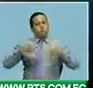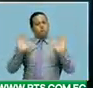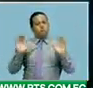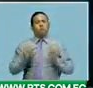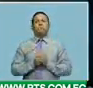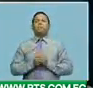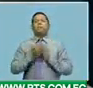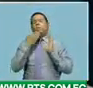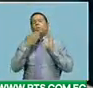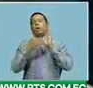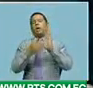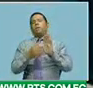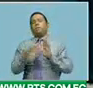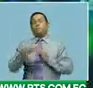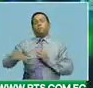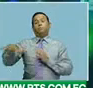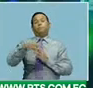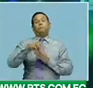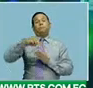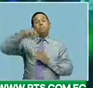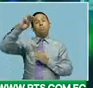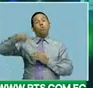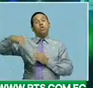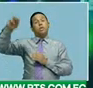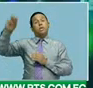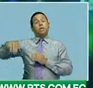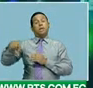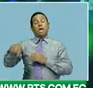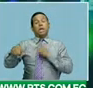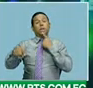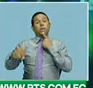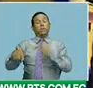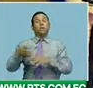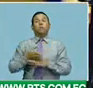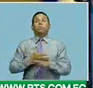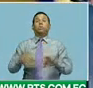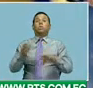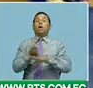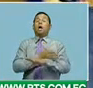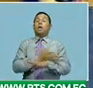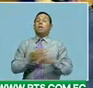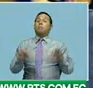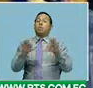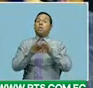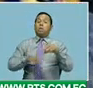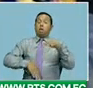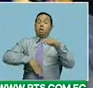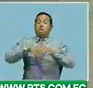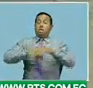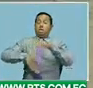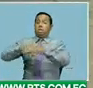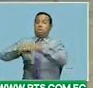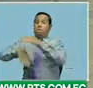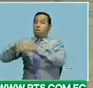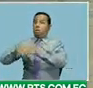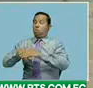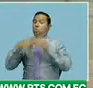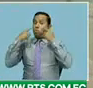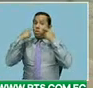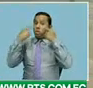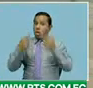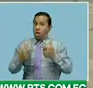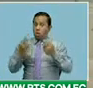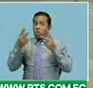ejemplo, en el balneario de Montañita se hizo cumplir el horario de atención y el aforo en los lugares de diversión. En Montañita habíamos